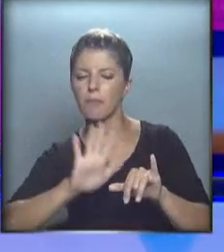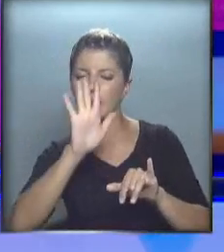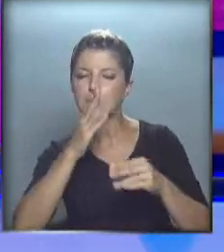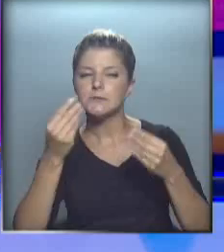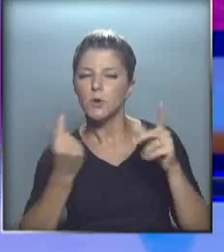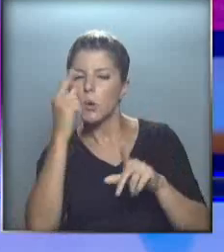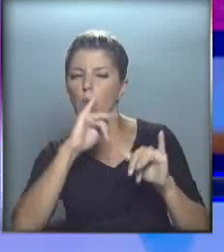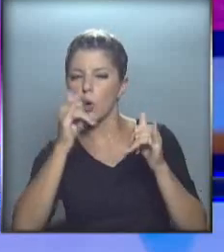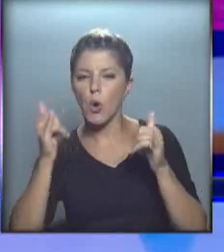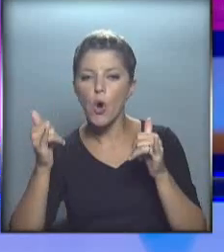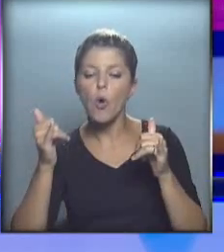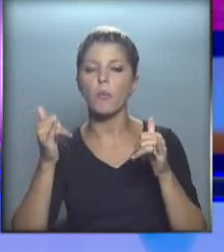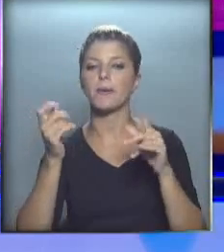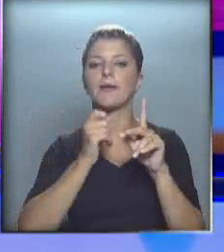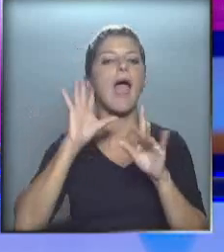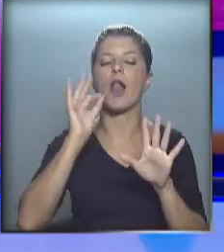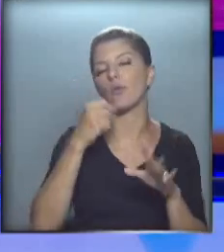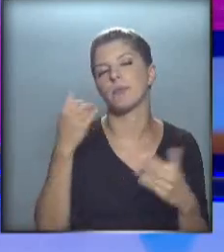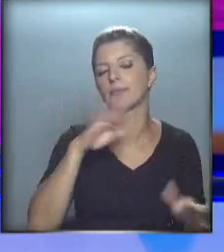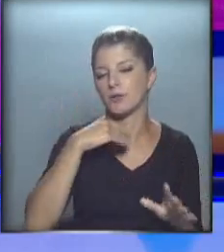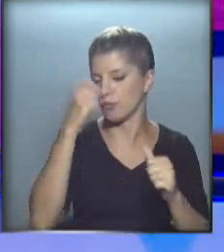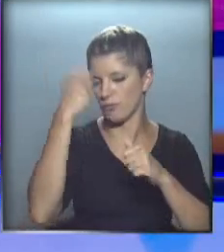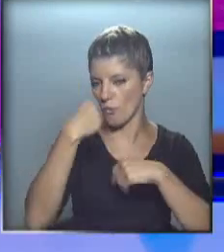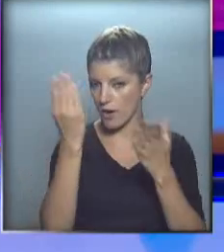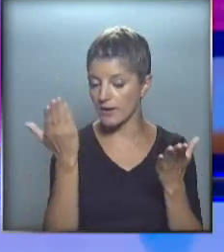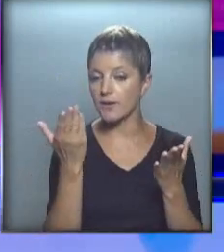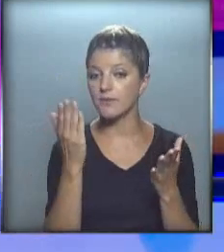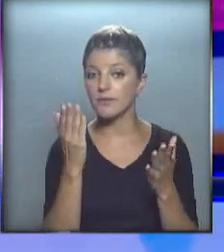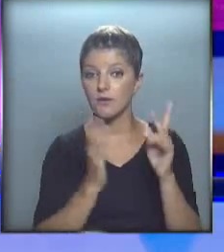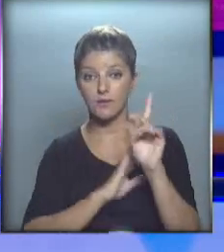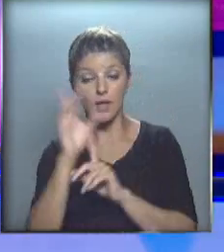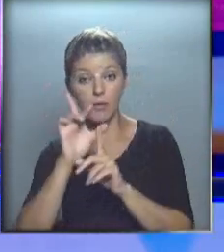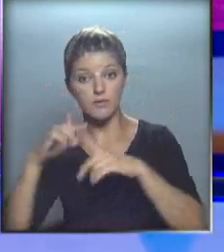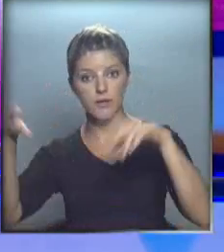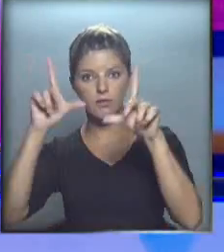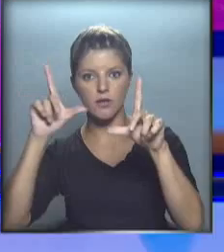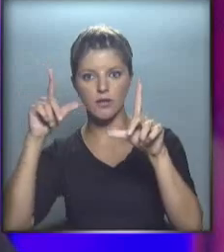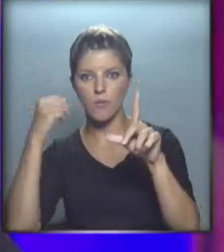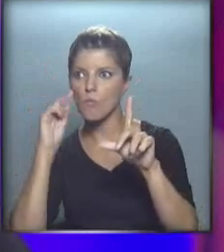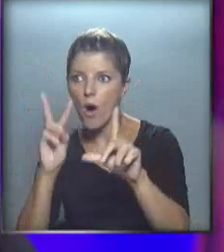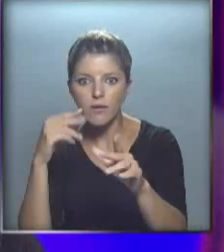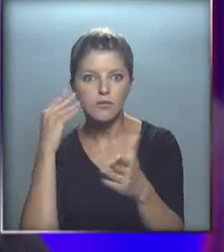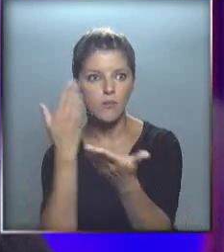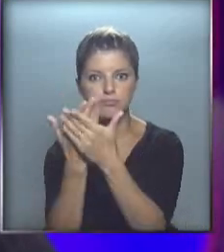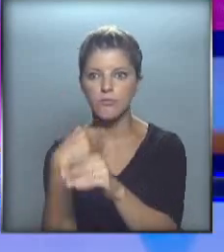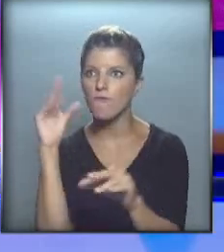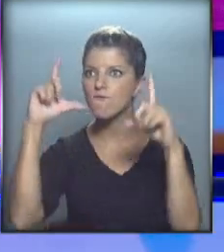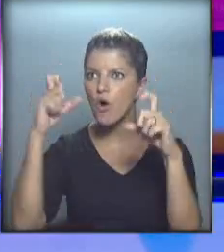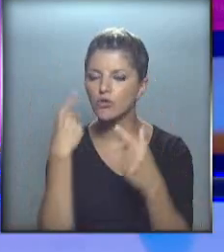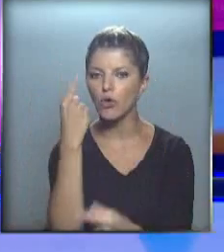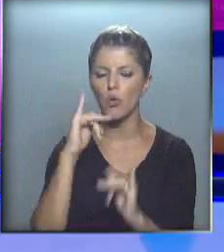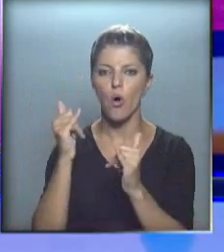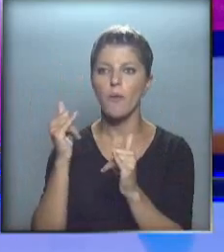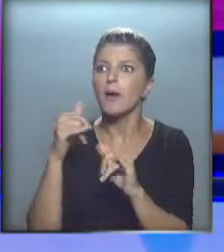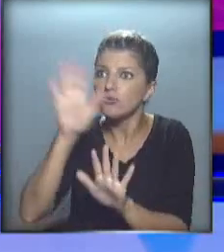presunto joven que hizo tal delito. Sí. Y muchas veces los medios de comunicación muestran la imagen de un joven que es